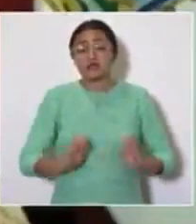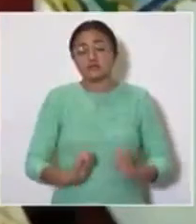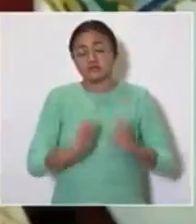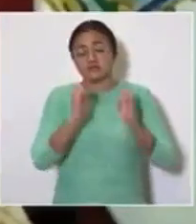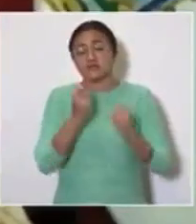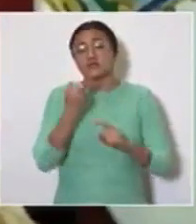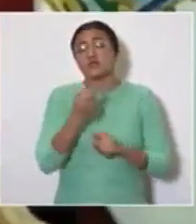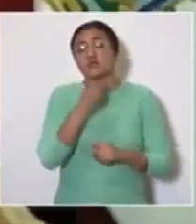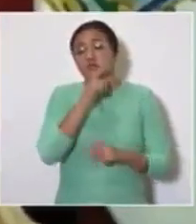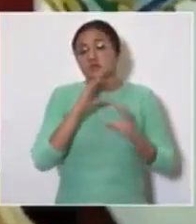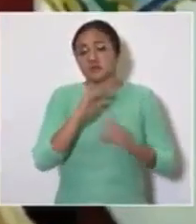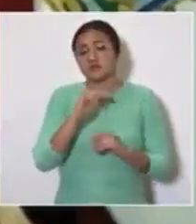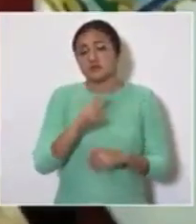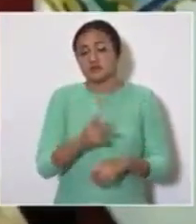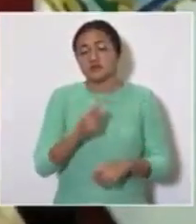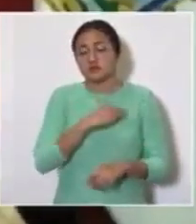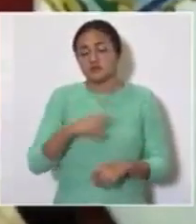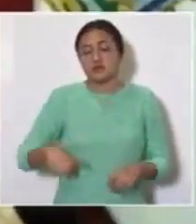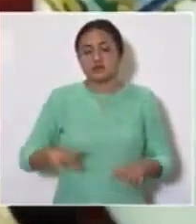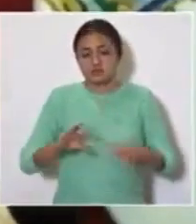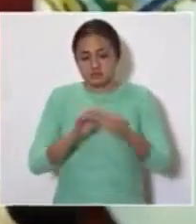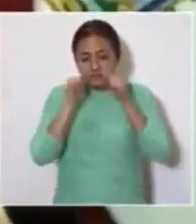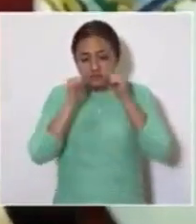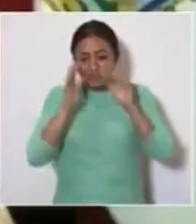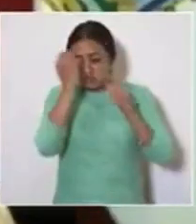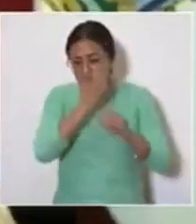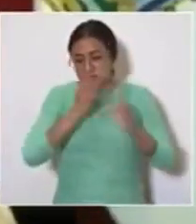Protección Civil Municipal y del Estado. Ya se están